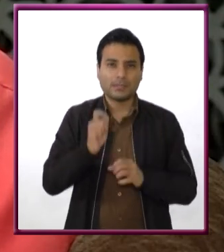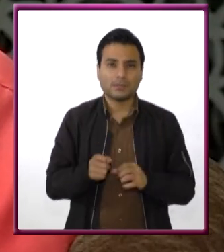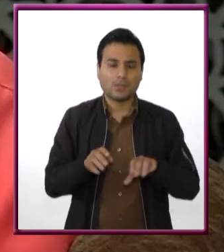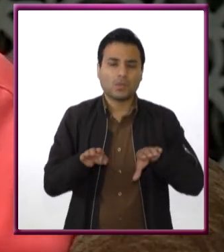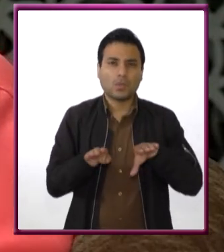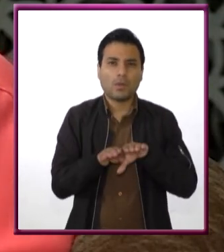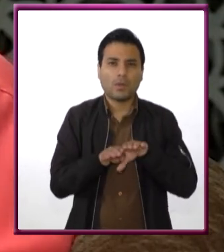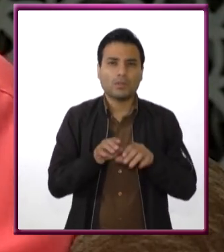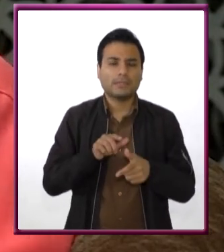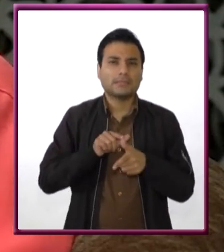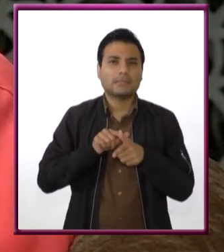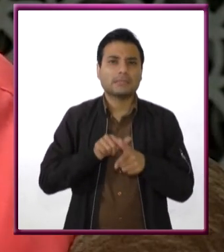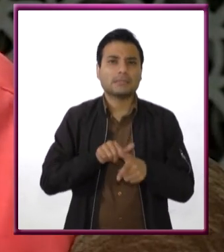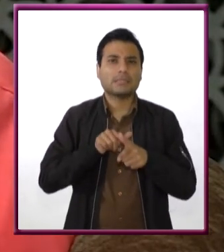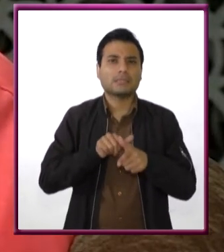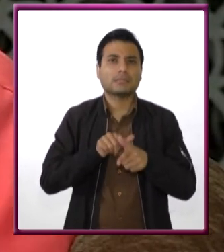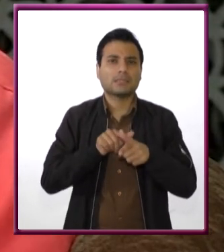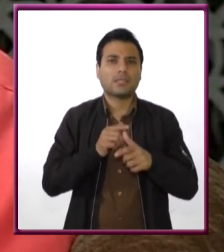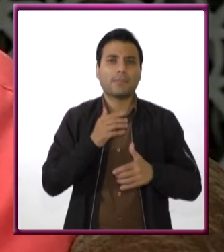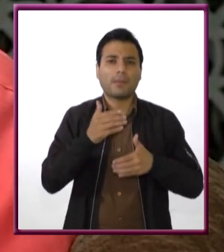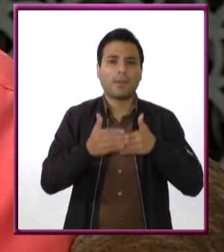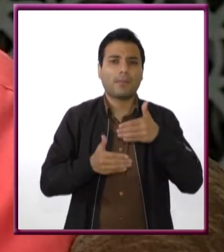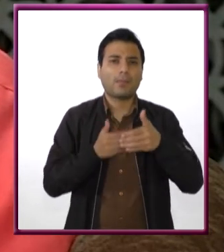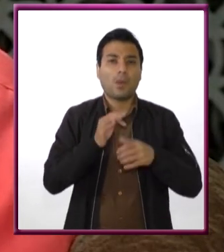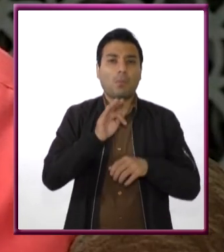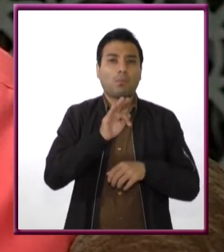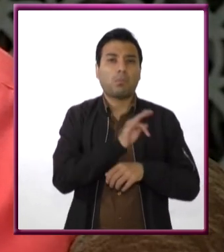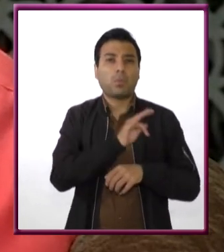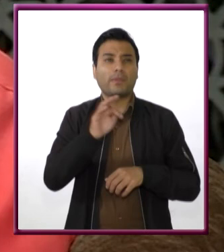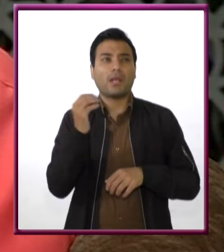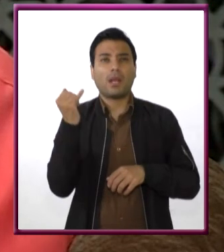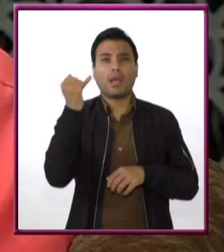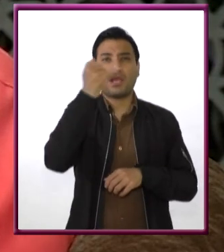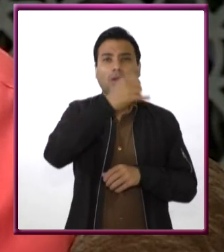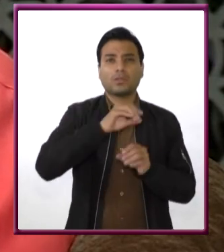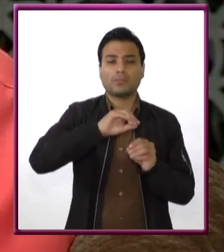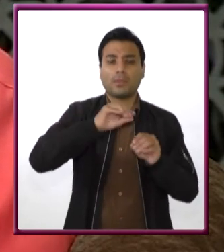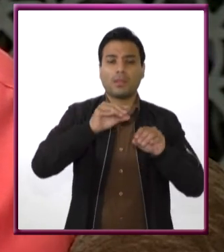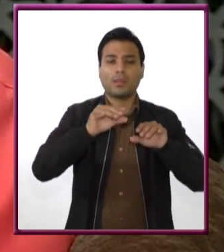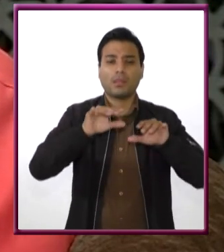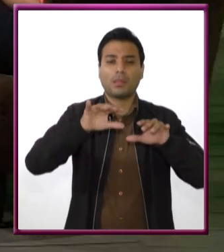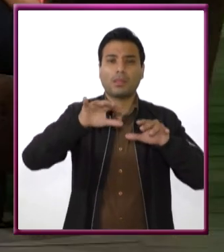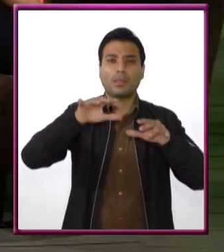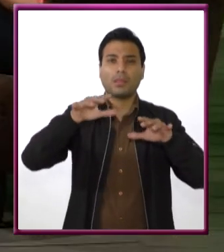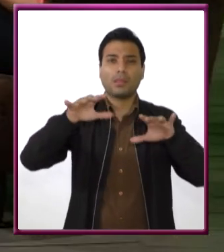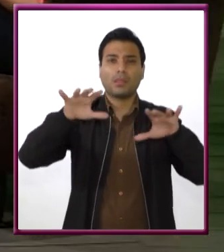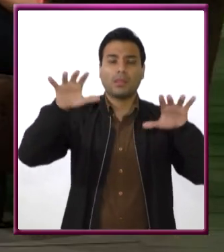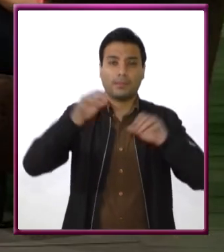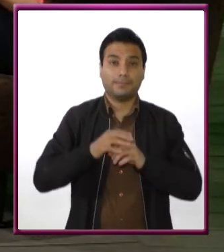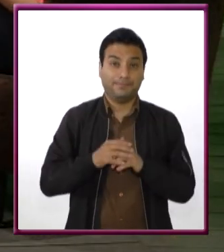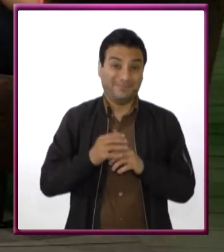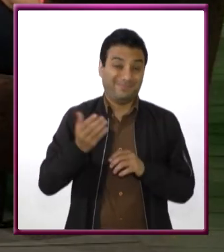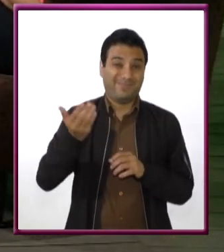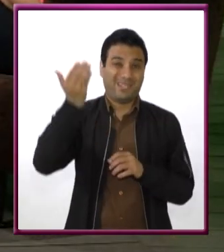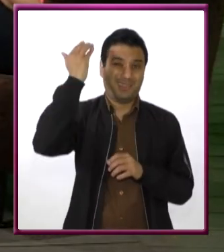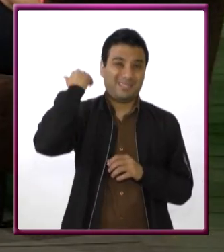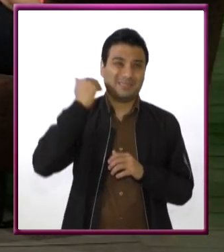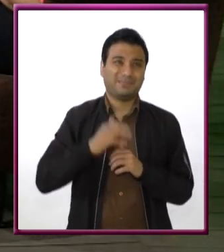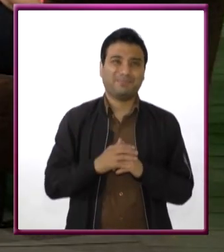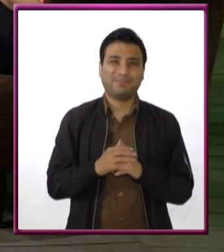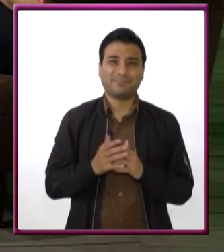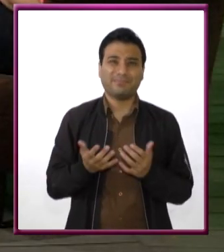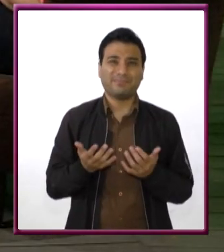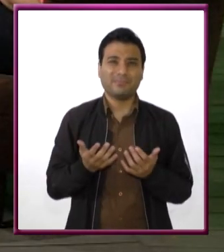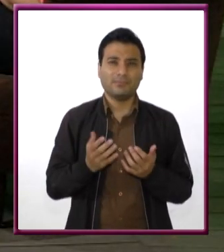persistencia que les permite transportarse a grandes distancias. Es así que hace tiempo en